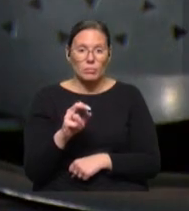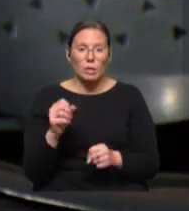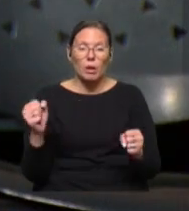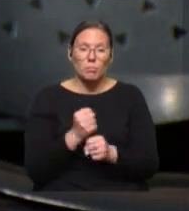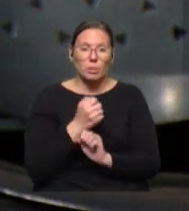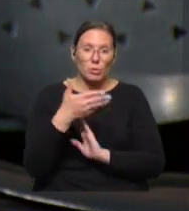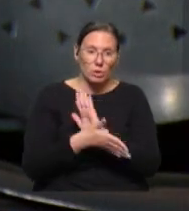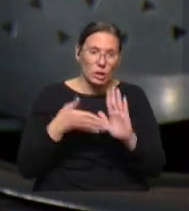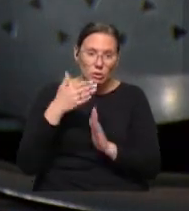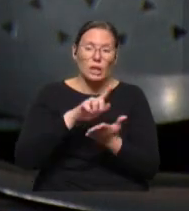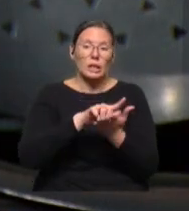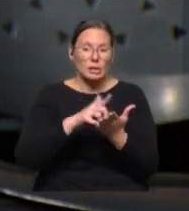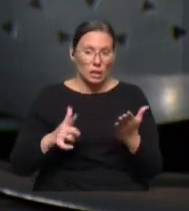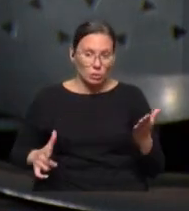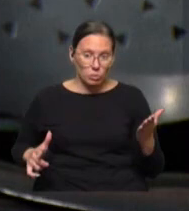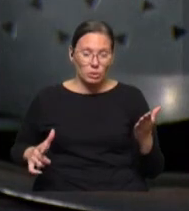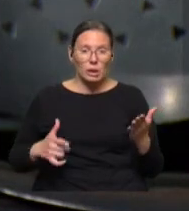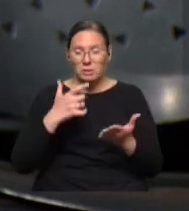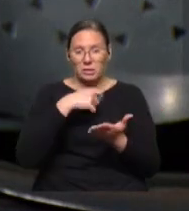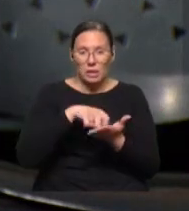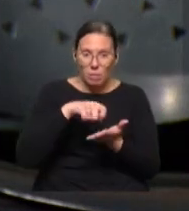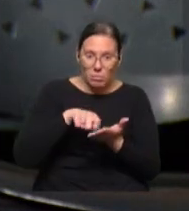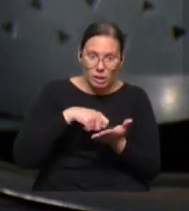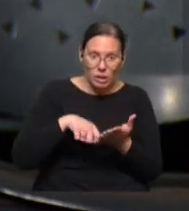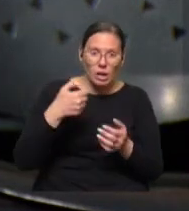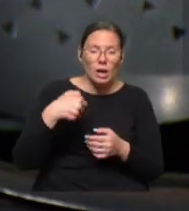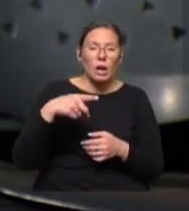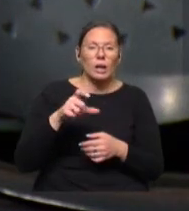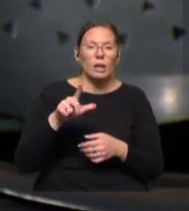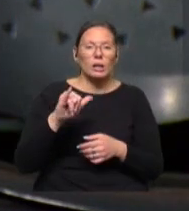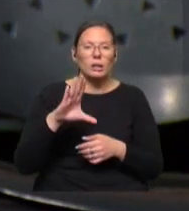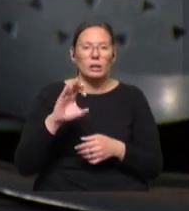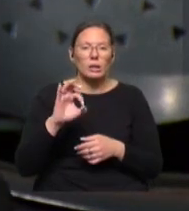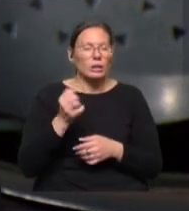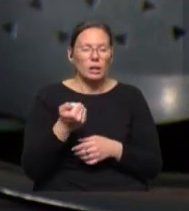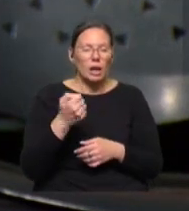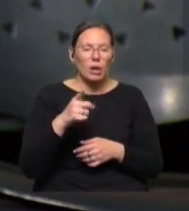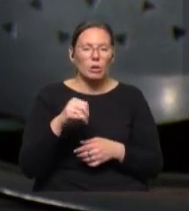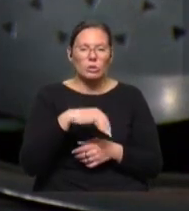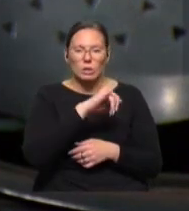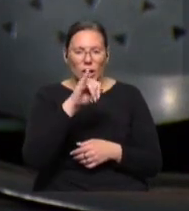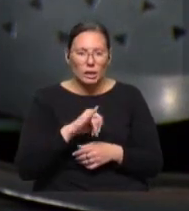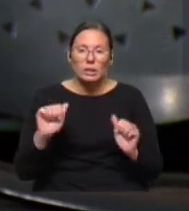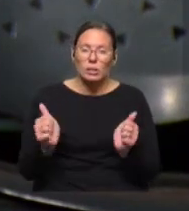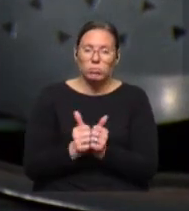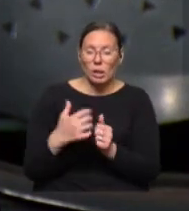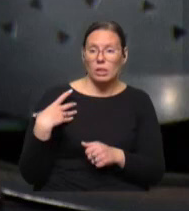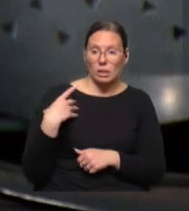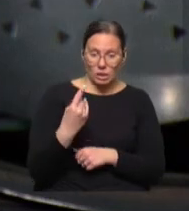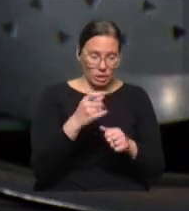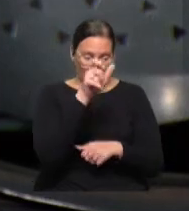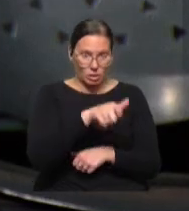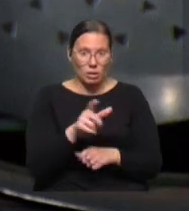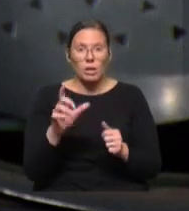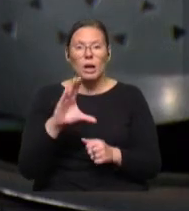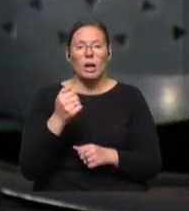premios nacionales de literatura, ¿no? La dramaturga es Angélica González y está codirigida, o sea, ella, ¿no? Con